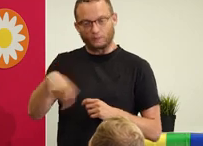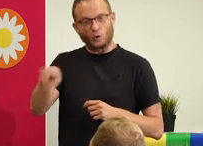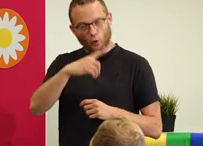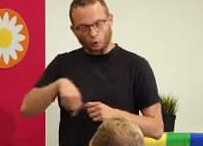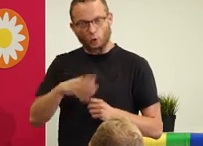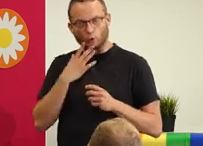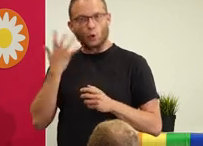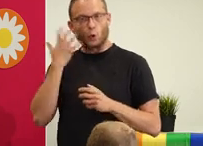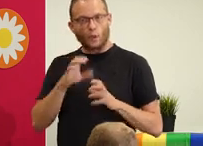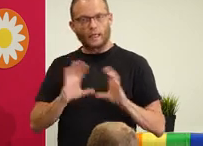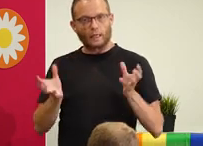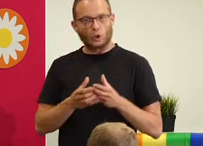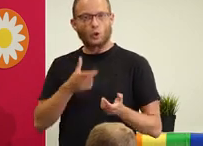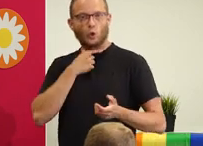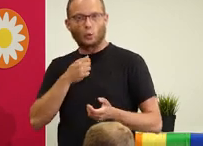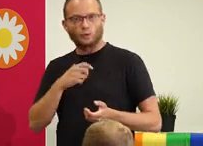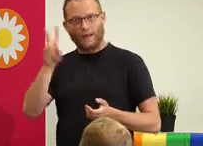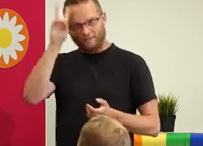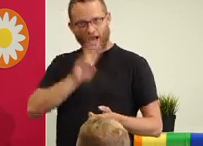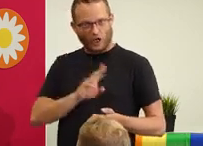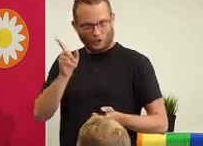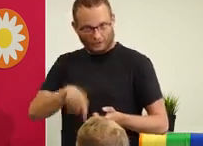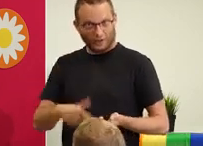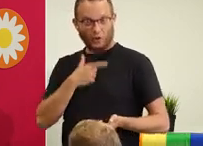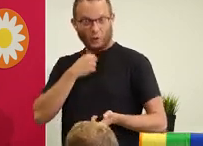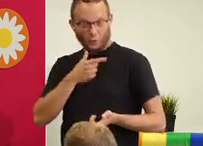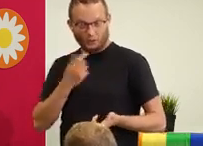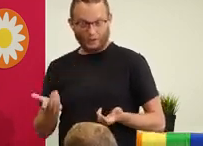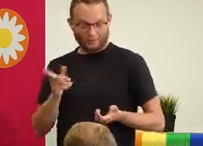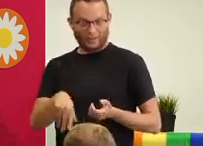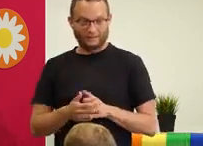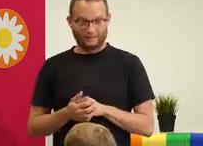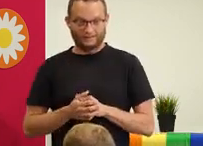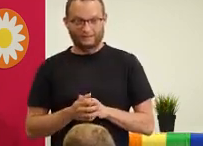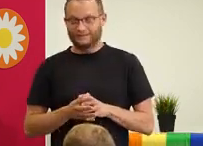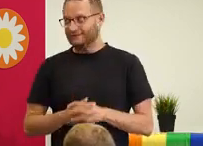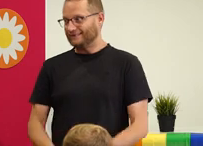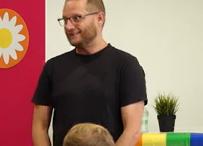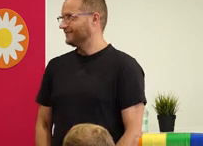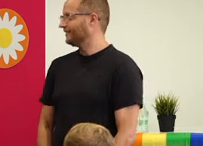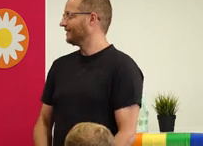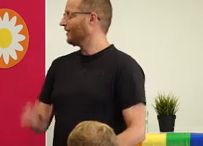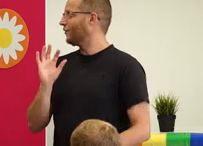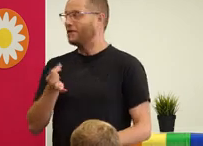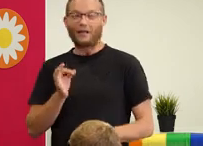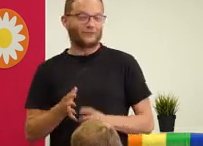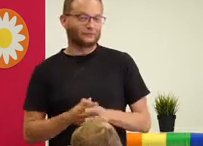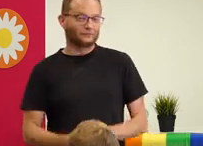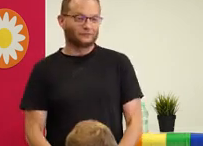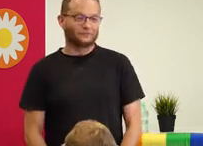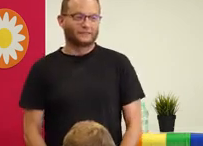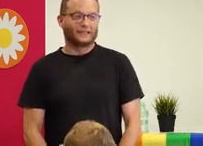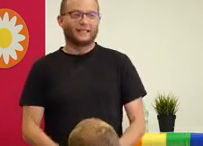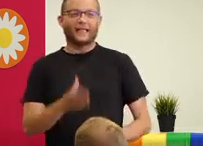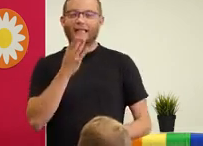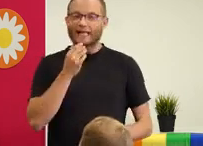nosotros queers nos encantamos ser veganos también, así se van así. O sea, es verdad. Y